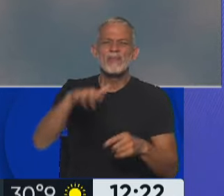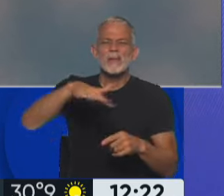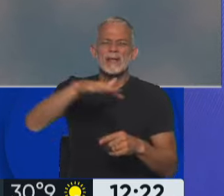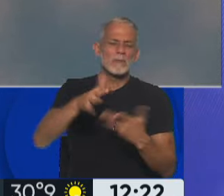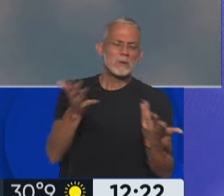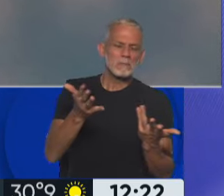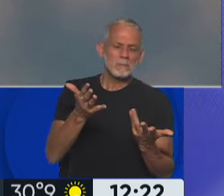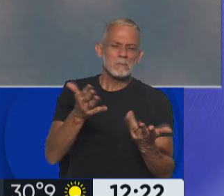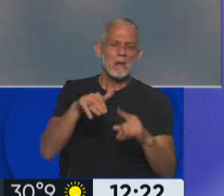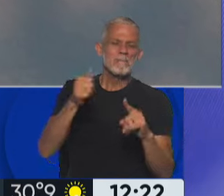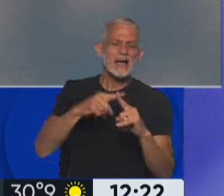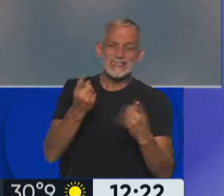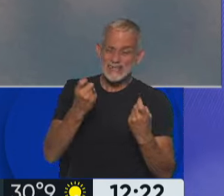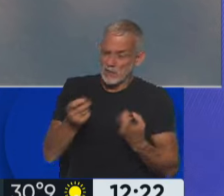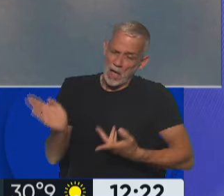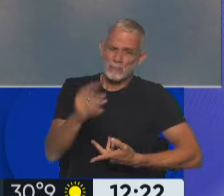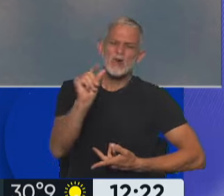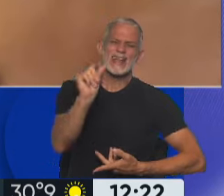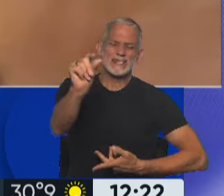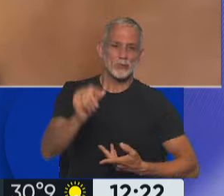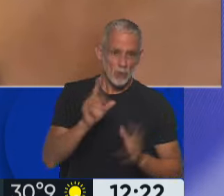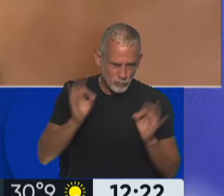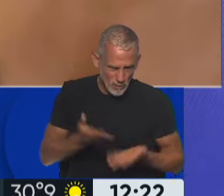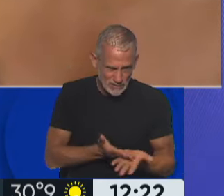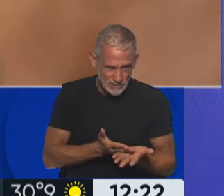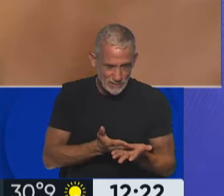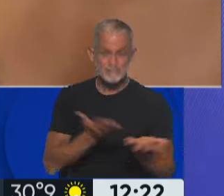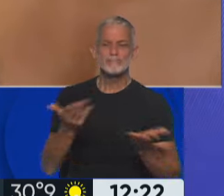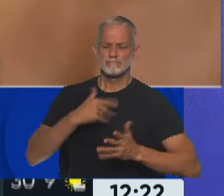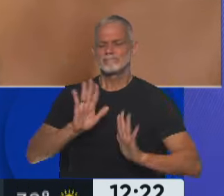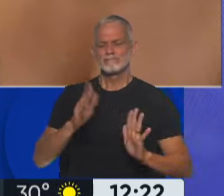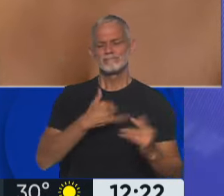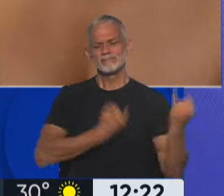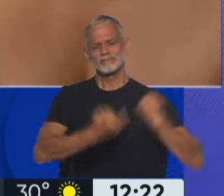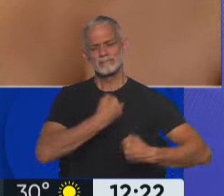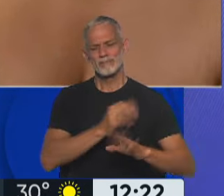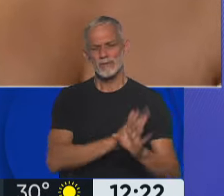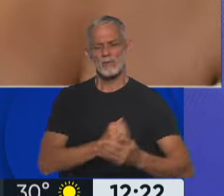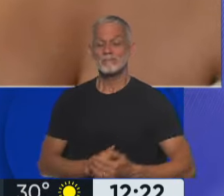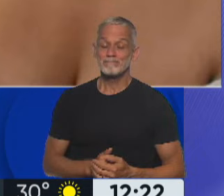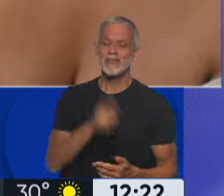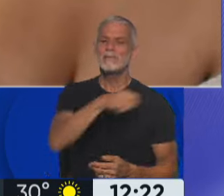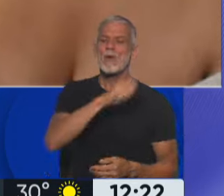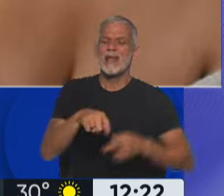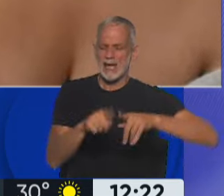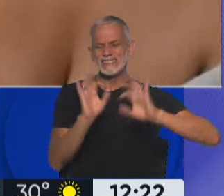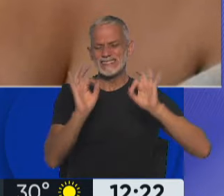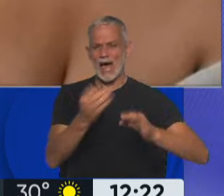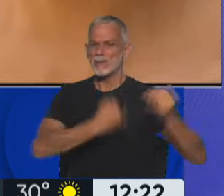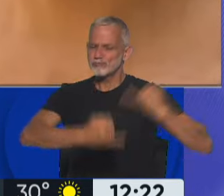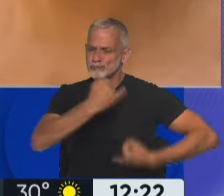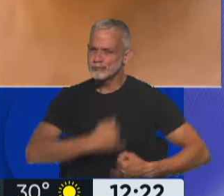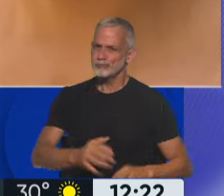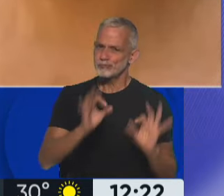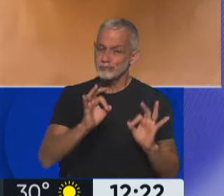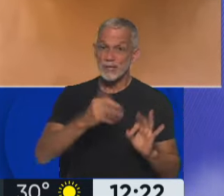bulito ahí cuando estamos un ratito cómo sabes eso yo tengo mis Fuentes Ah consultorio inmobiliario tengo mi fuente No